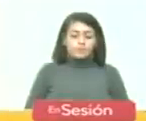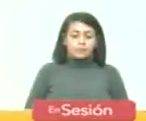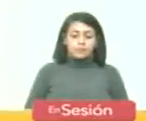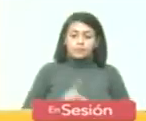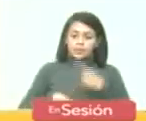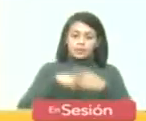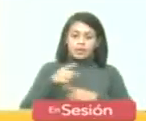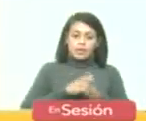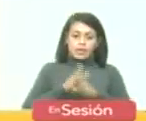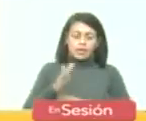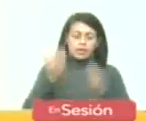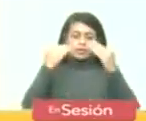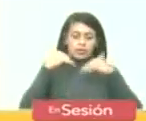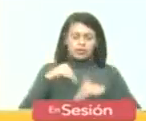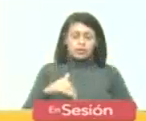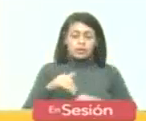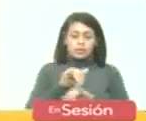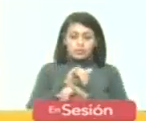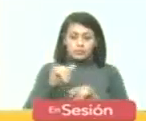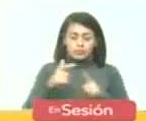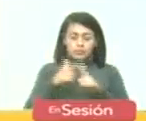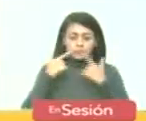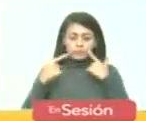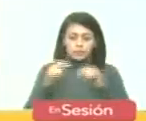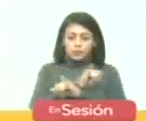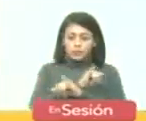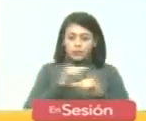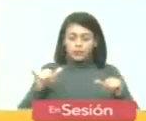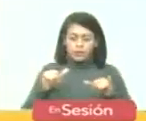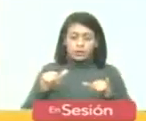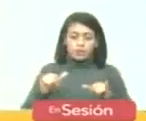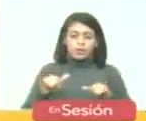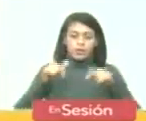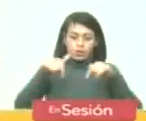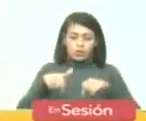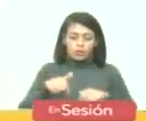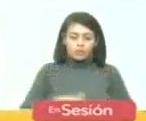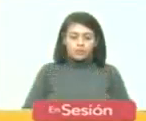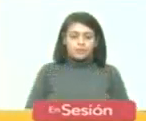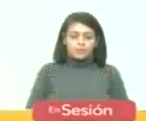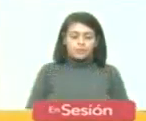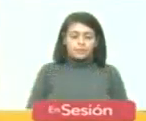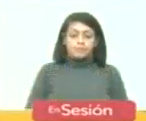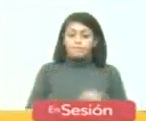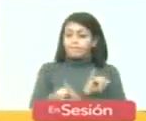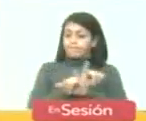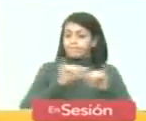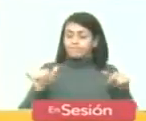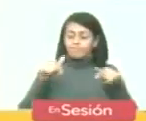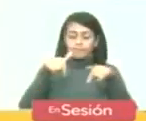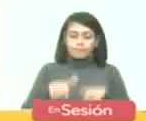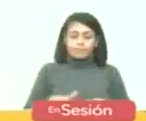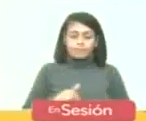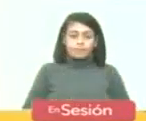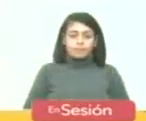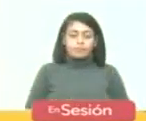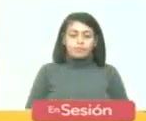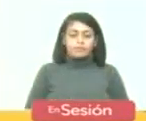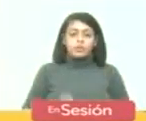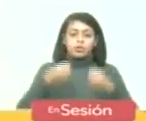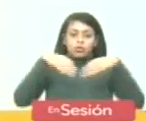Siguiente punto del orden del día, ciudadana secretaria. Agotada la cuenta del orden del día, presidente. Agotada la cuenta del orden del día,